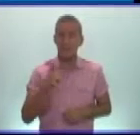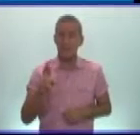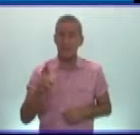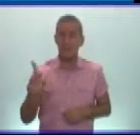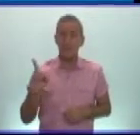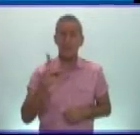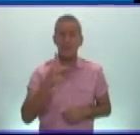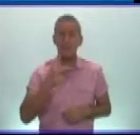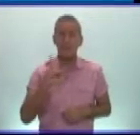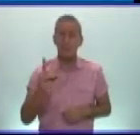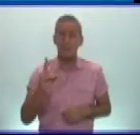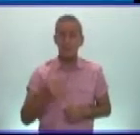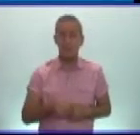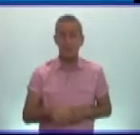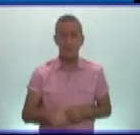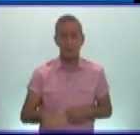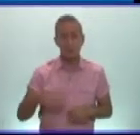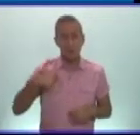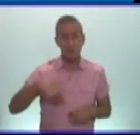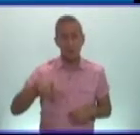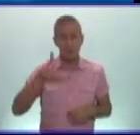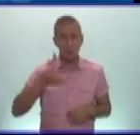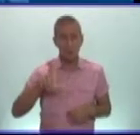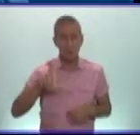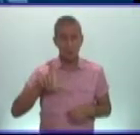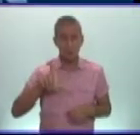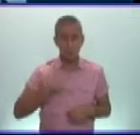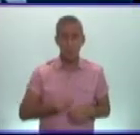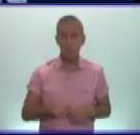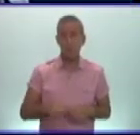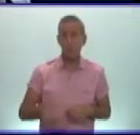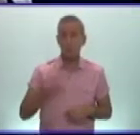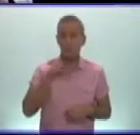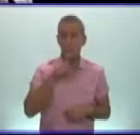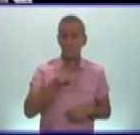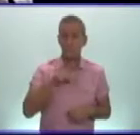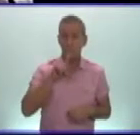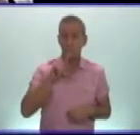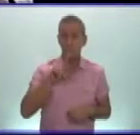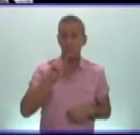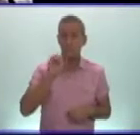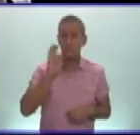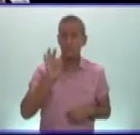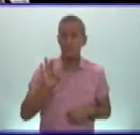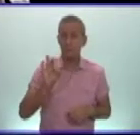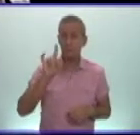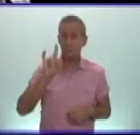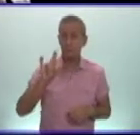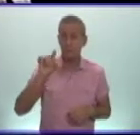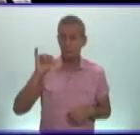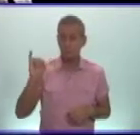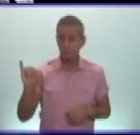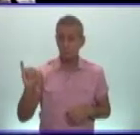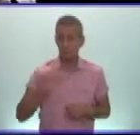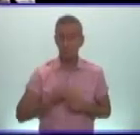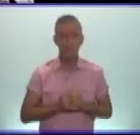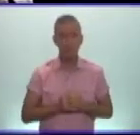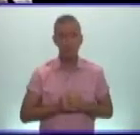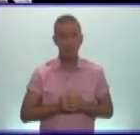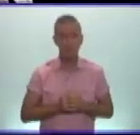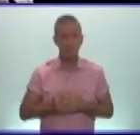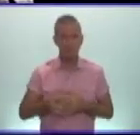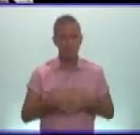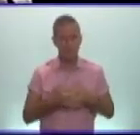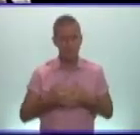de 1896. Señor presidente de la Junta Revolucionaria Cubana, New York. Muy señor